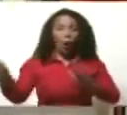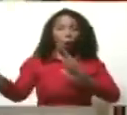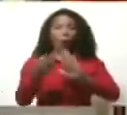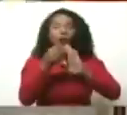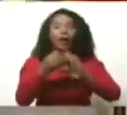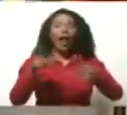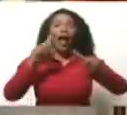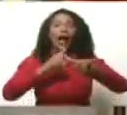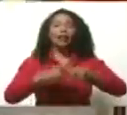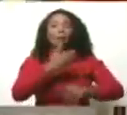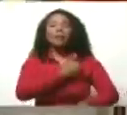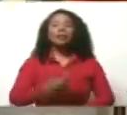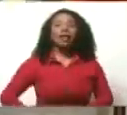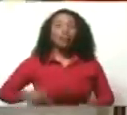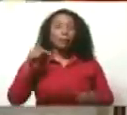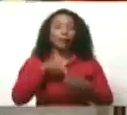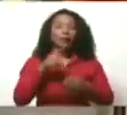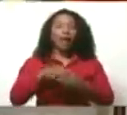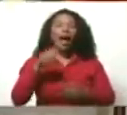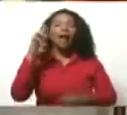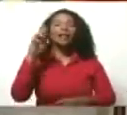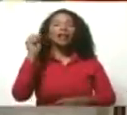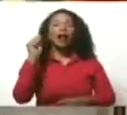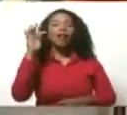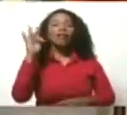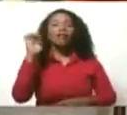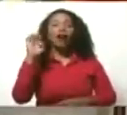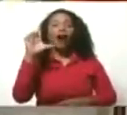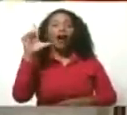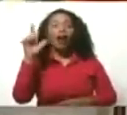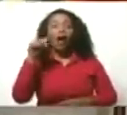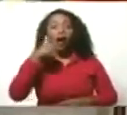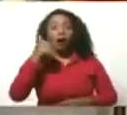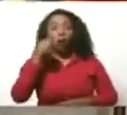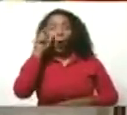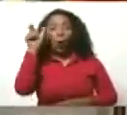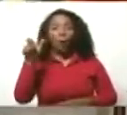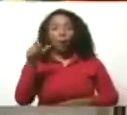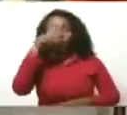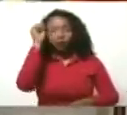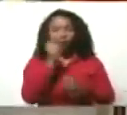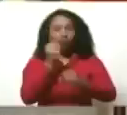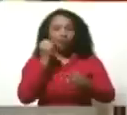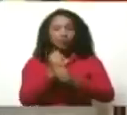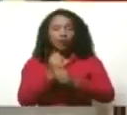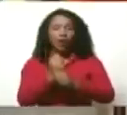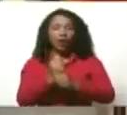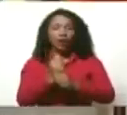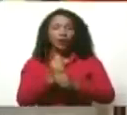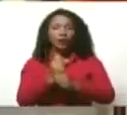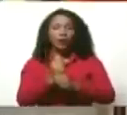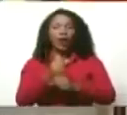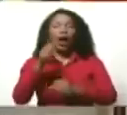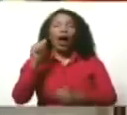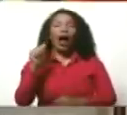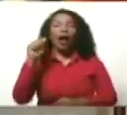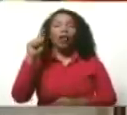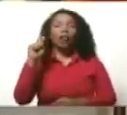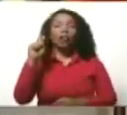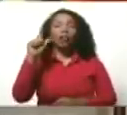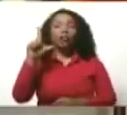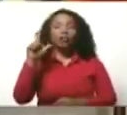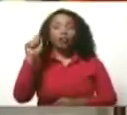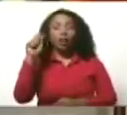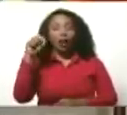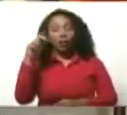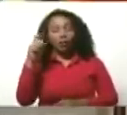el expresidente de PDVSA, Rafael Ramírez, por el caso Operación Atlantic y por el caso